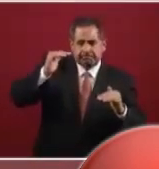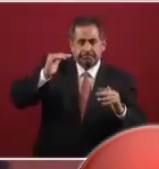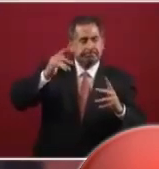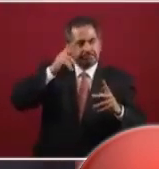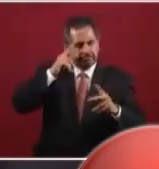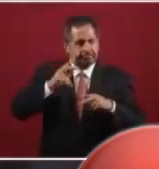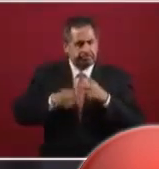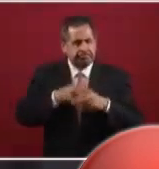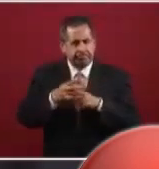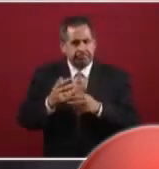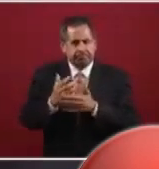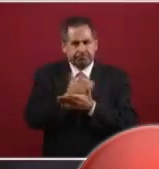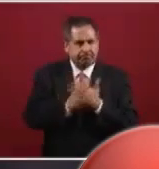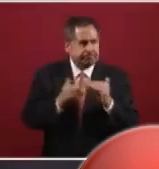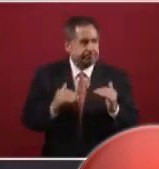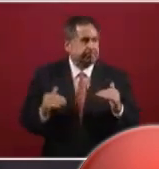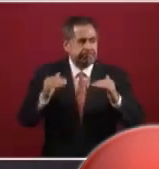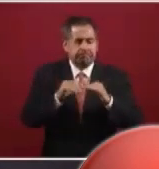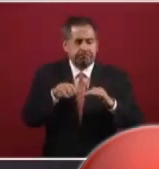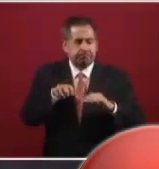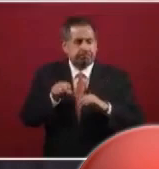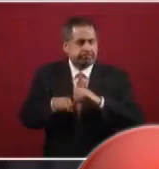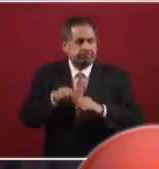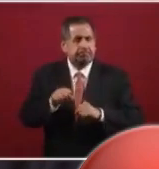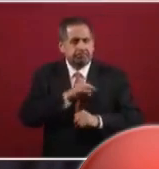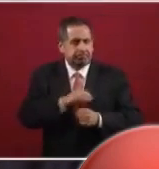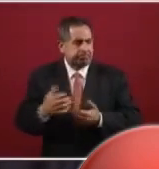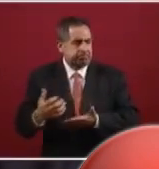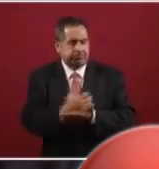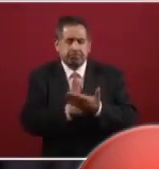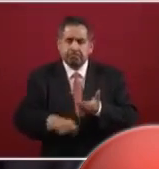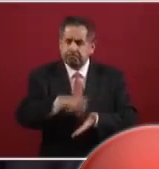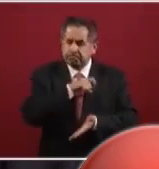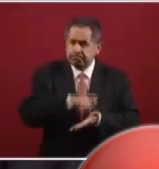paulatinamente, recuperando todo el poder adquisitivo del salario.